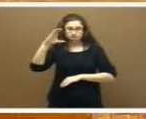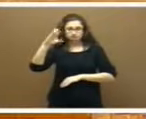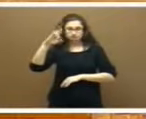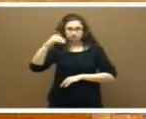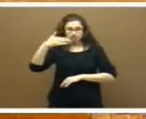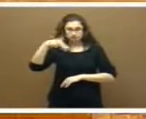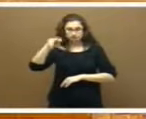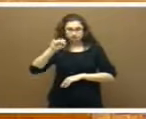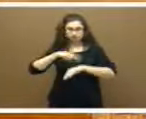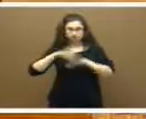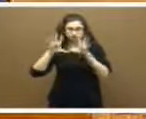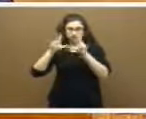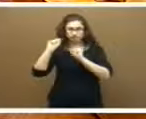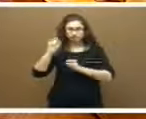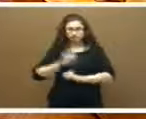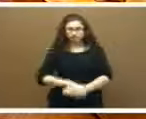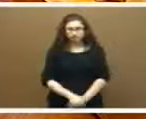por tiempo de 10 minutos.